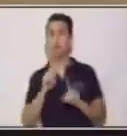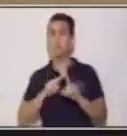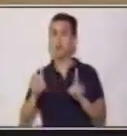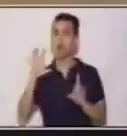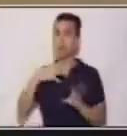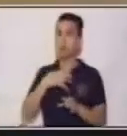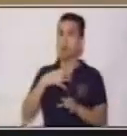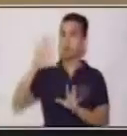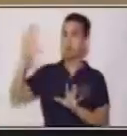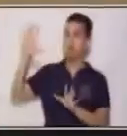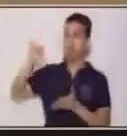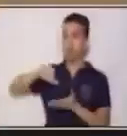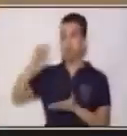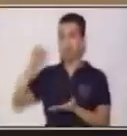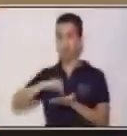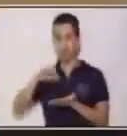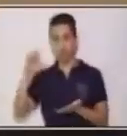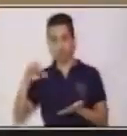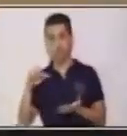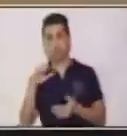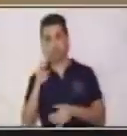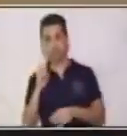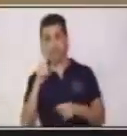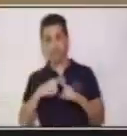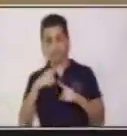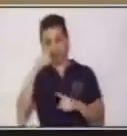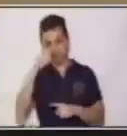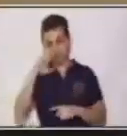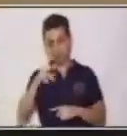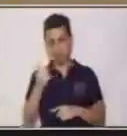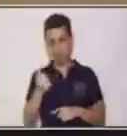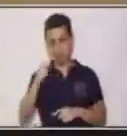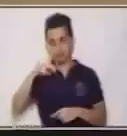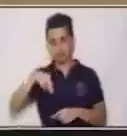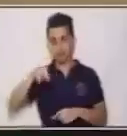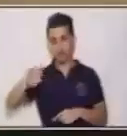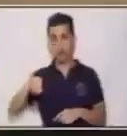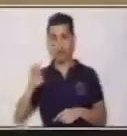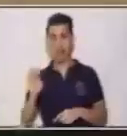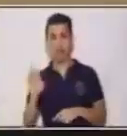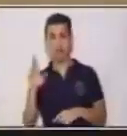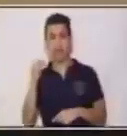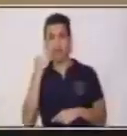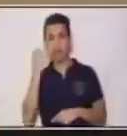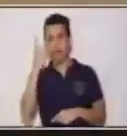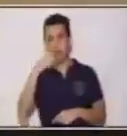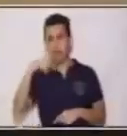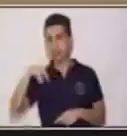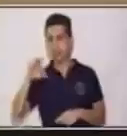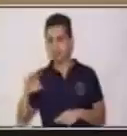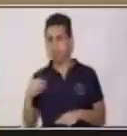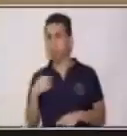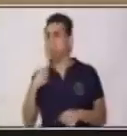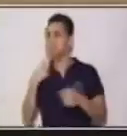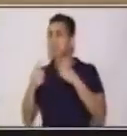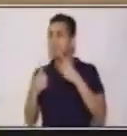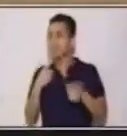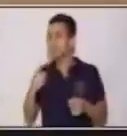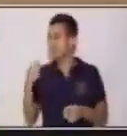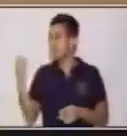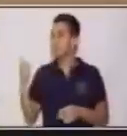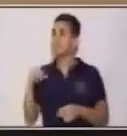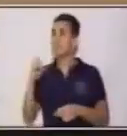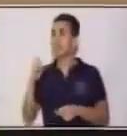extranjerismo. Algo muy importante es que cuando hablamos de extranjerismos, estamos hablando de que hay palabras